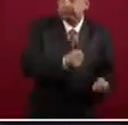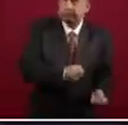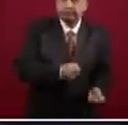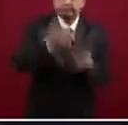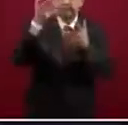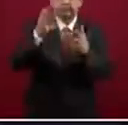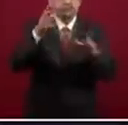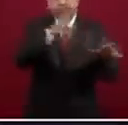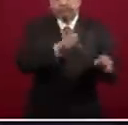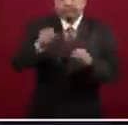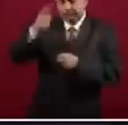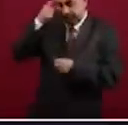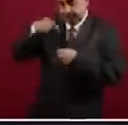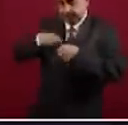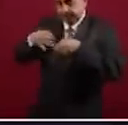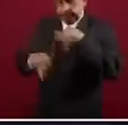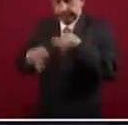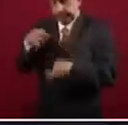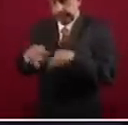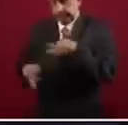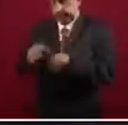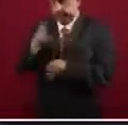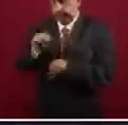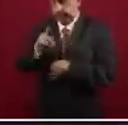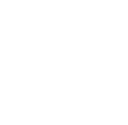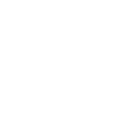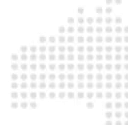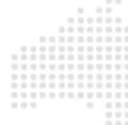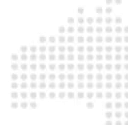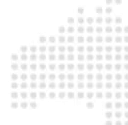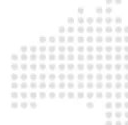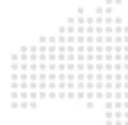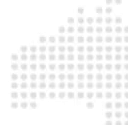exclusivamente con fines de extradición